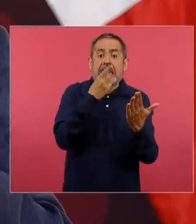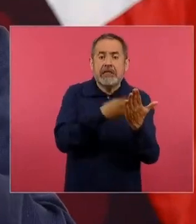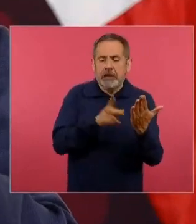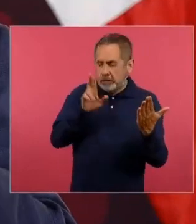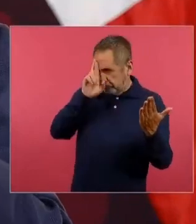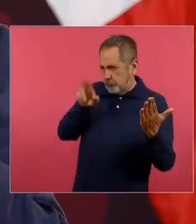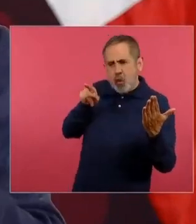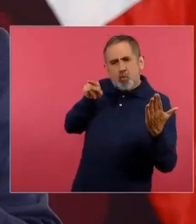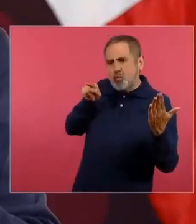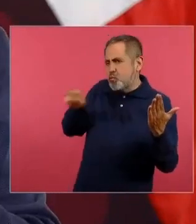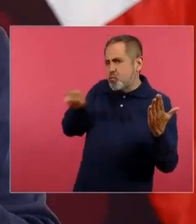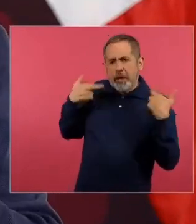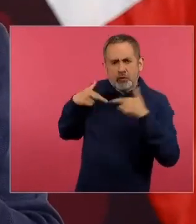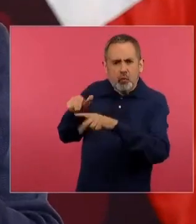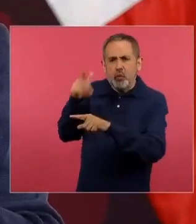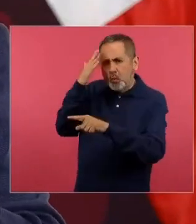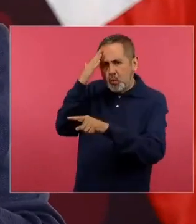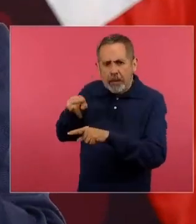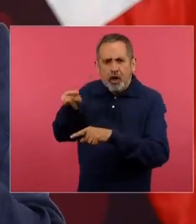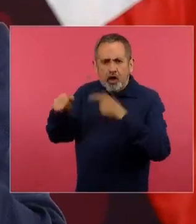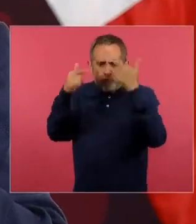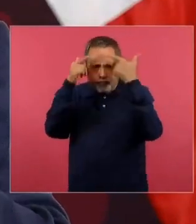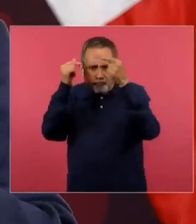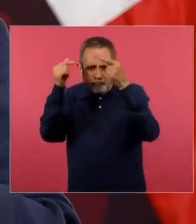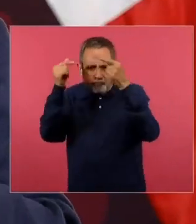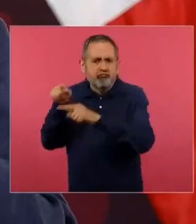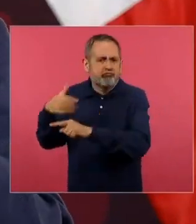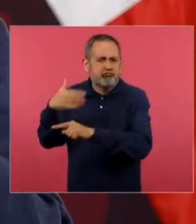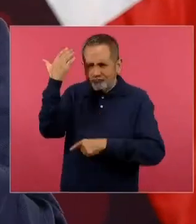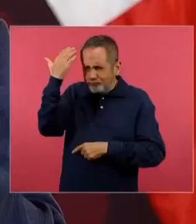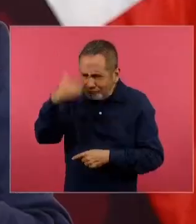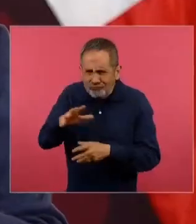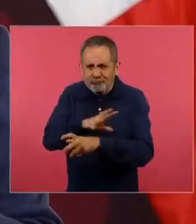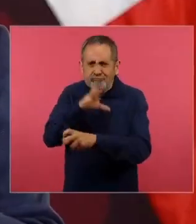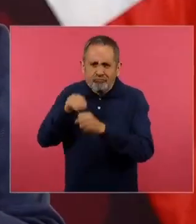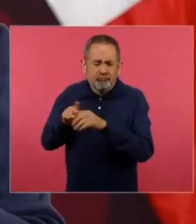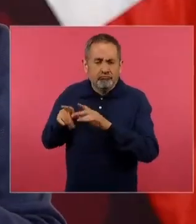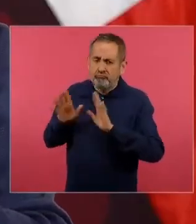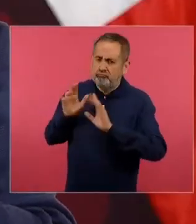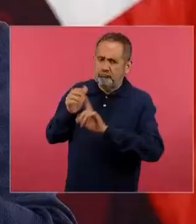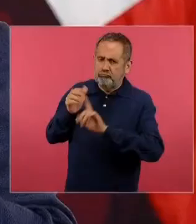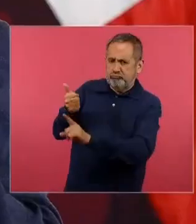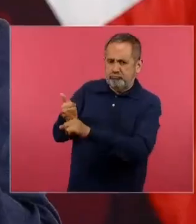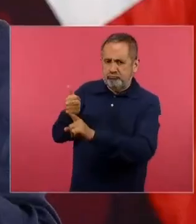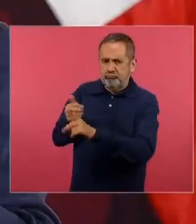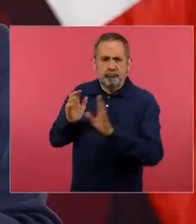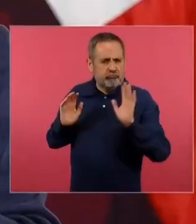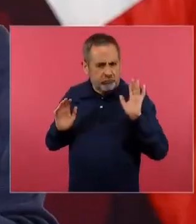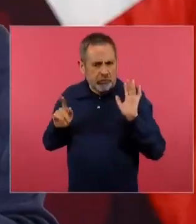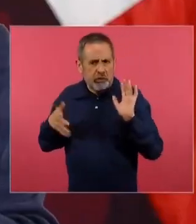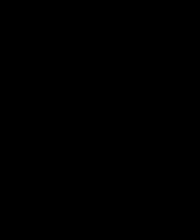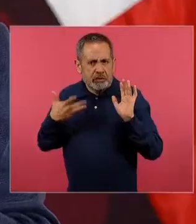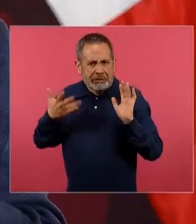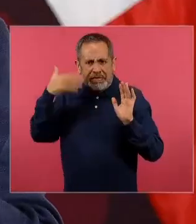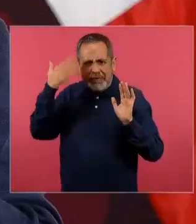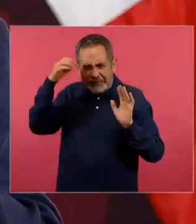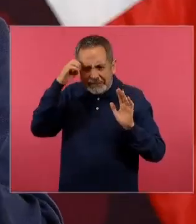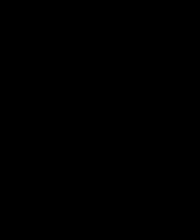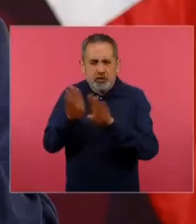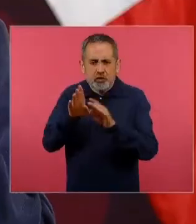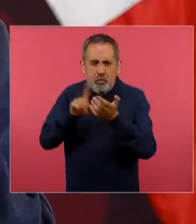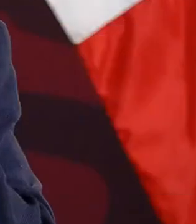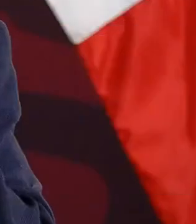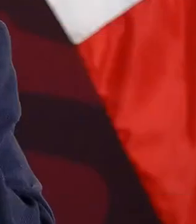tiene una formación, que tiene un conocimiento curricular, que tiene experiencias, que